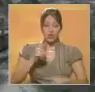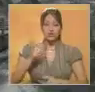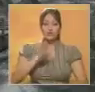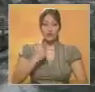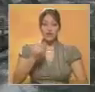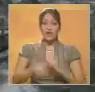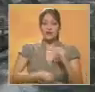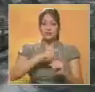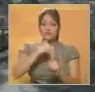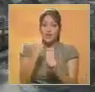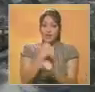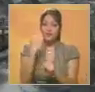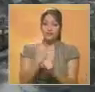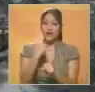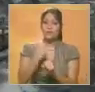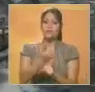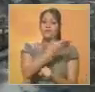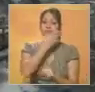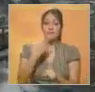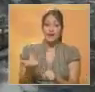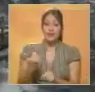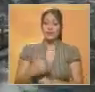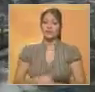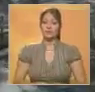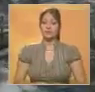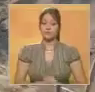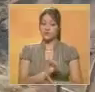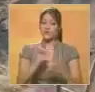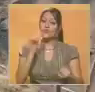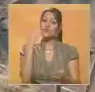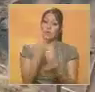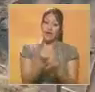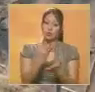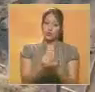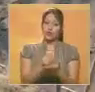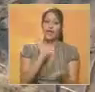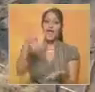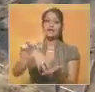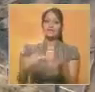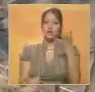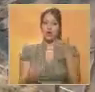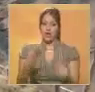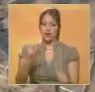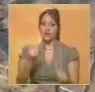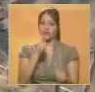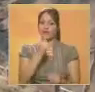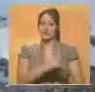para realizar el trabajo en mejores condiciones desde maturín en el estado monagas gustavo brito noticiero venevisión